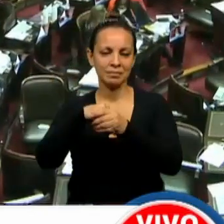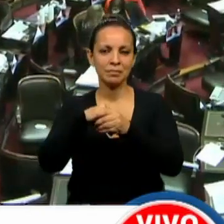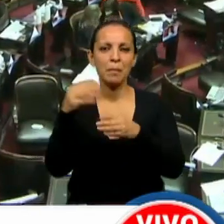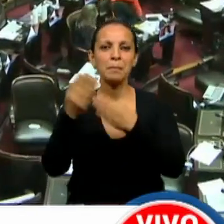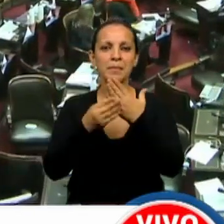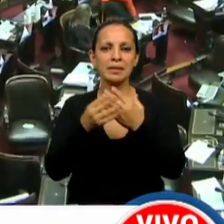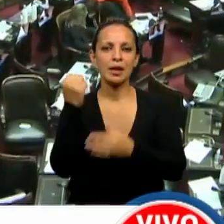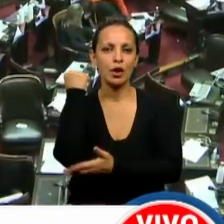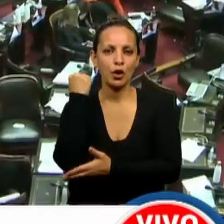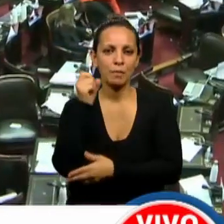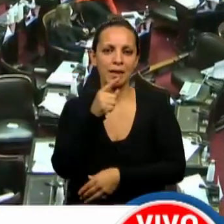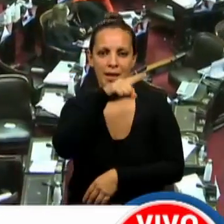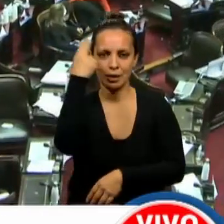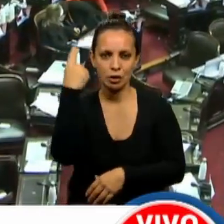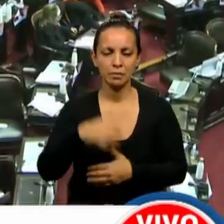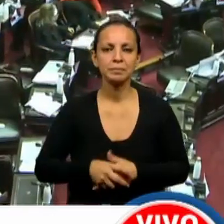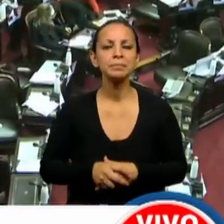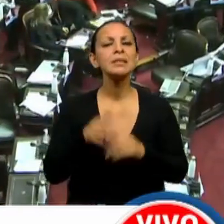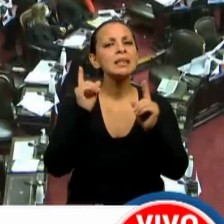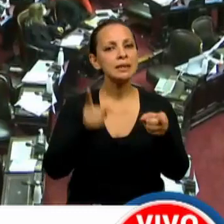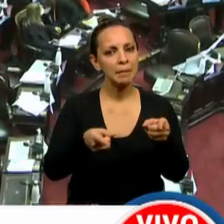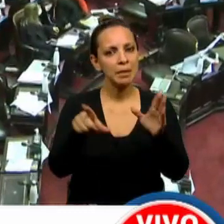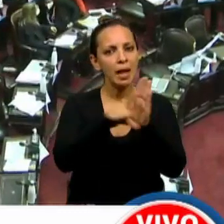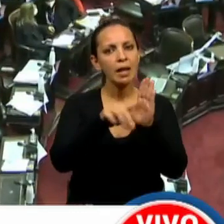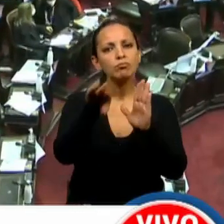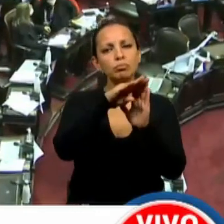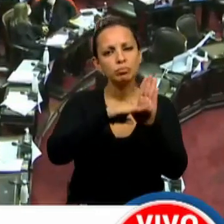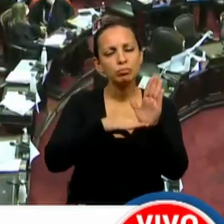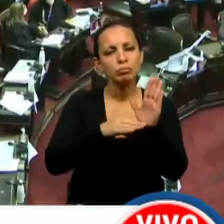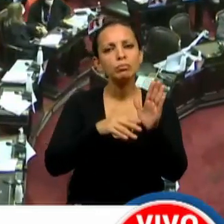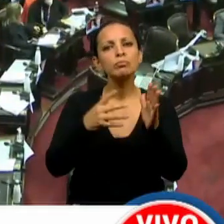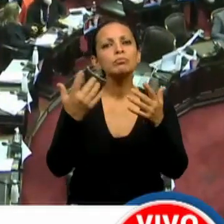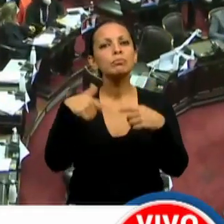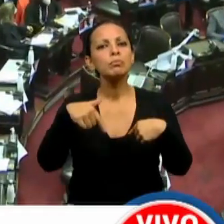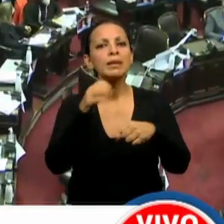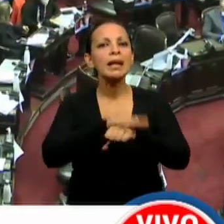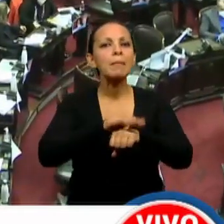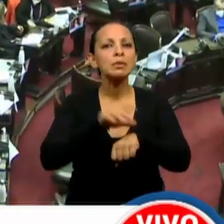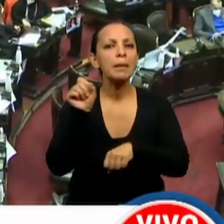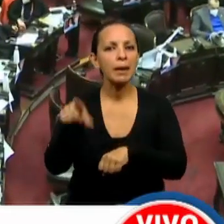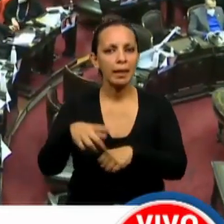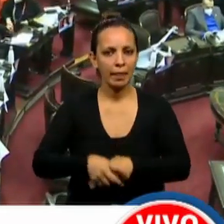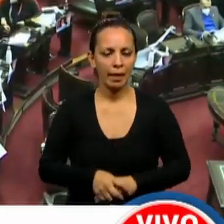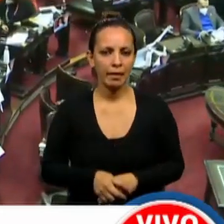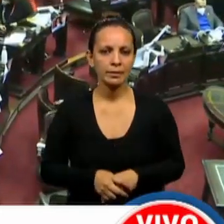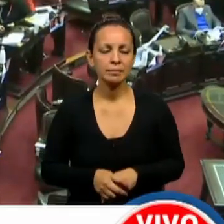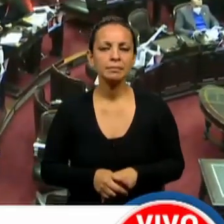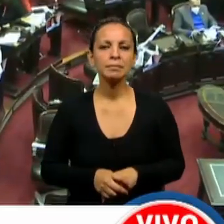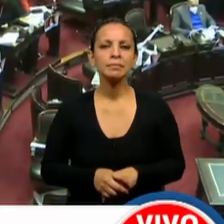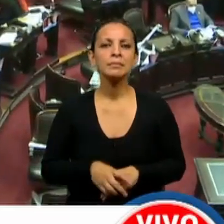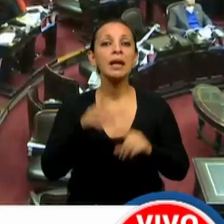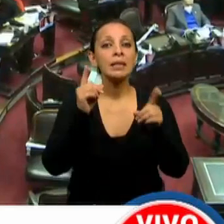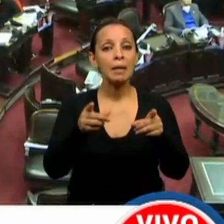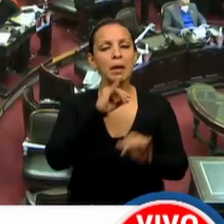Nación, y se determinan también específicamente las funciones de esta. Se define con